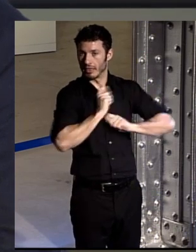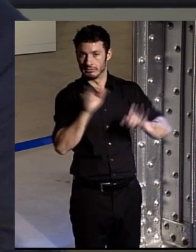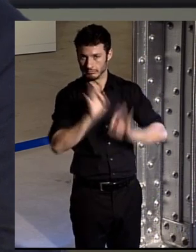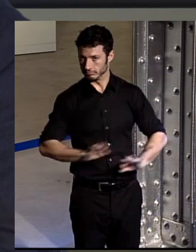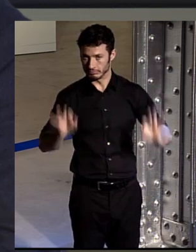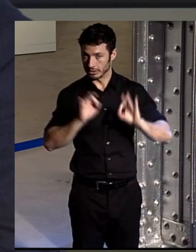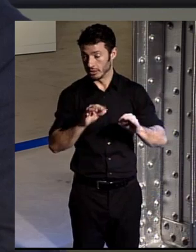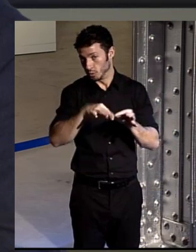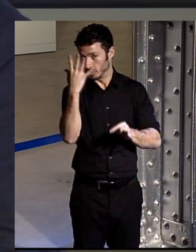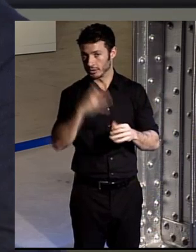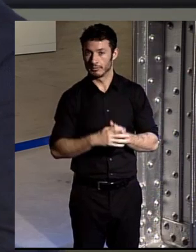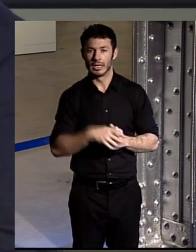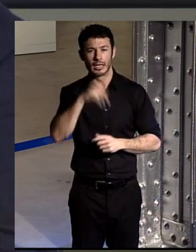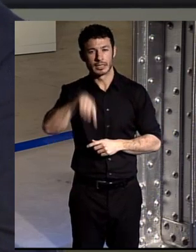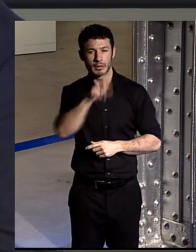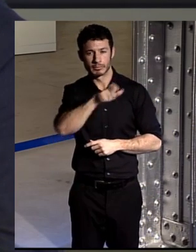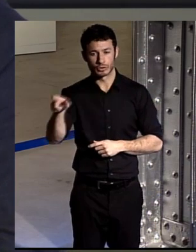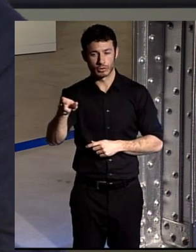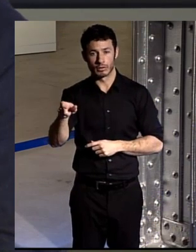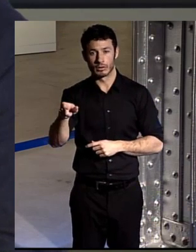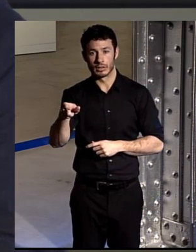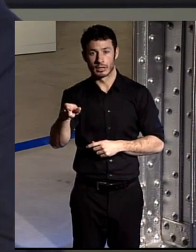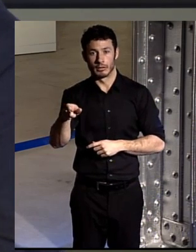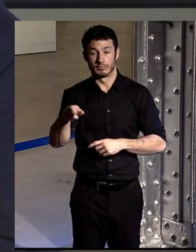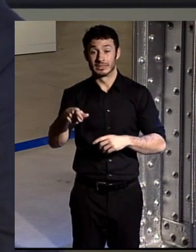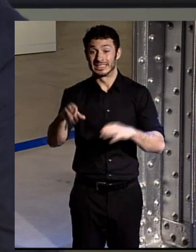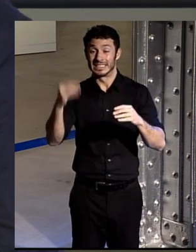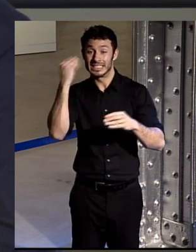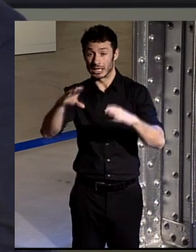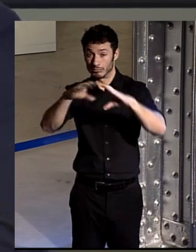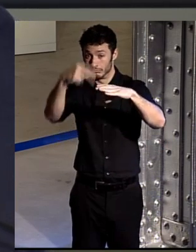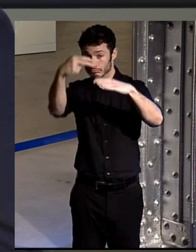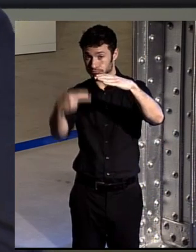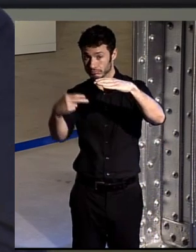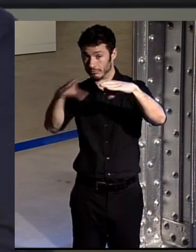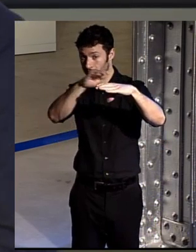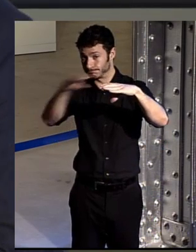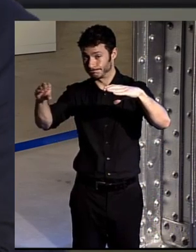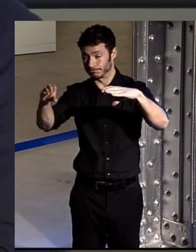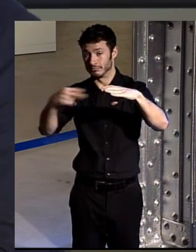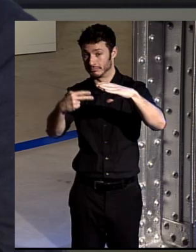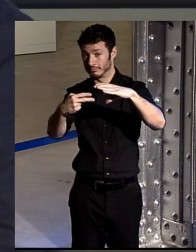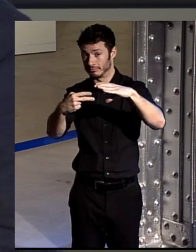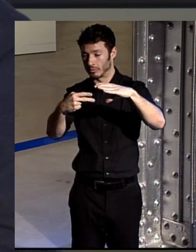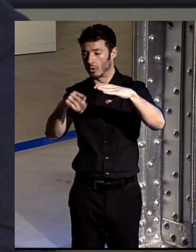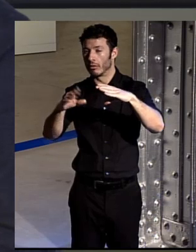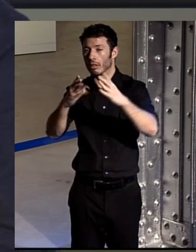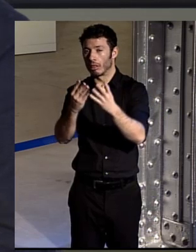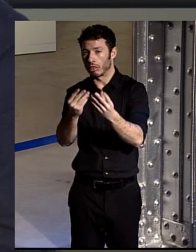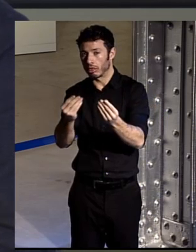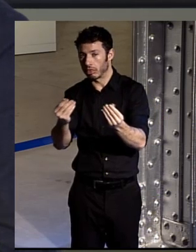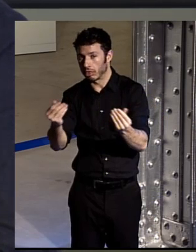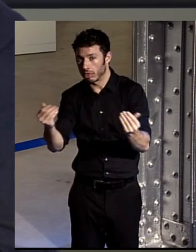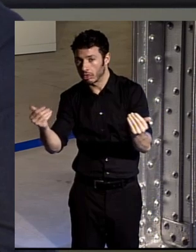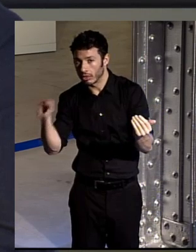de personas que están enterradas en el permafrost, que cuando se descongelan, obviamente, bueno, pues se